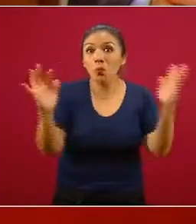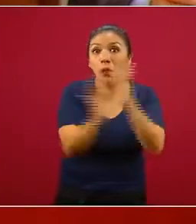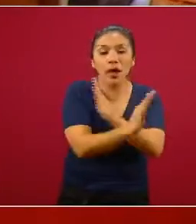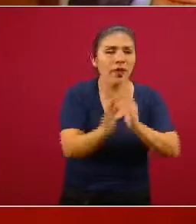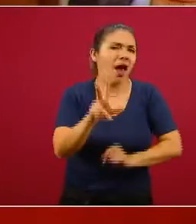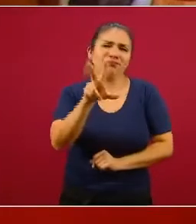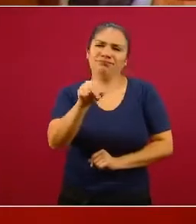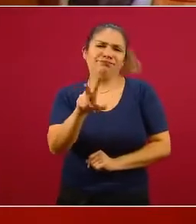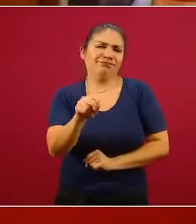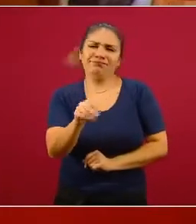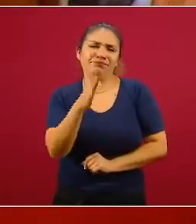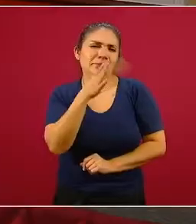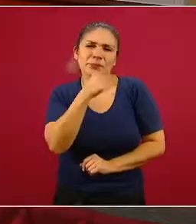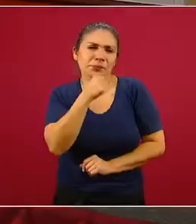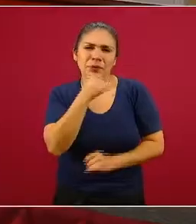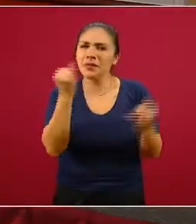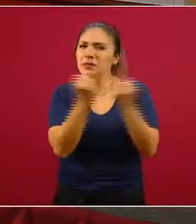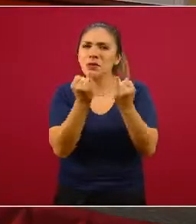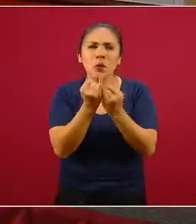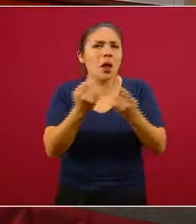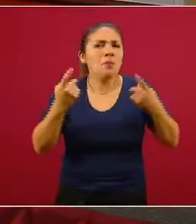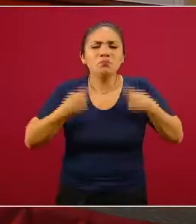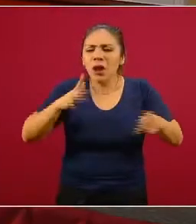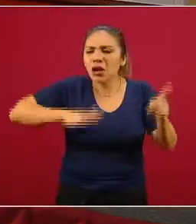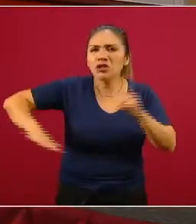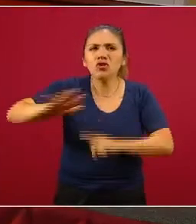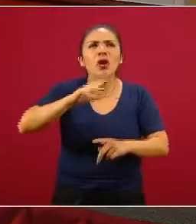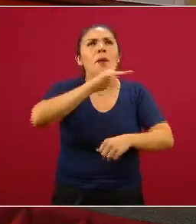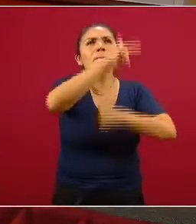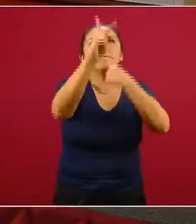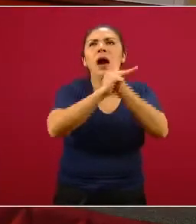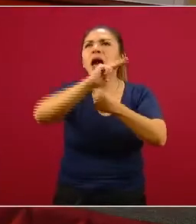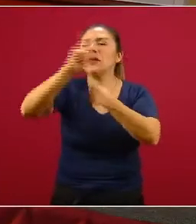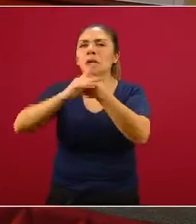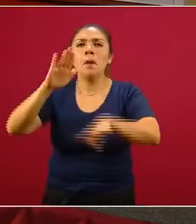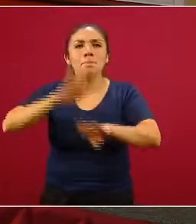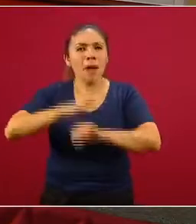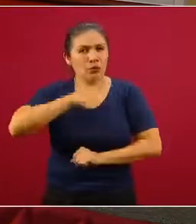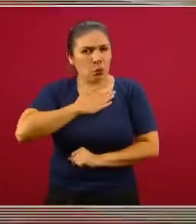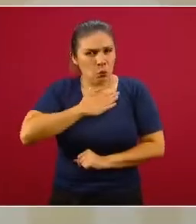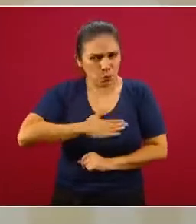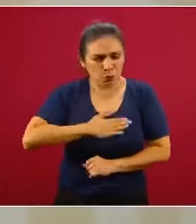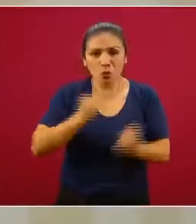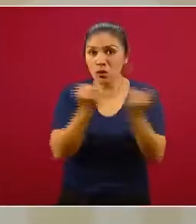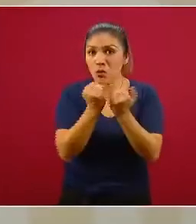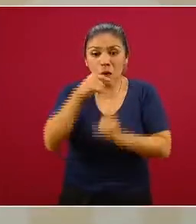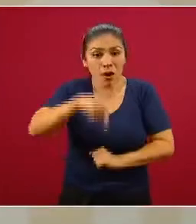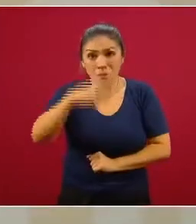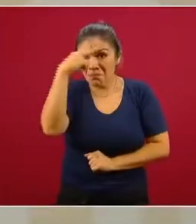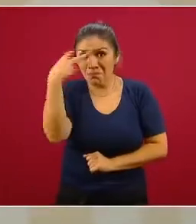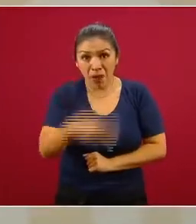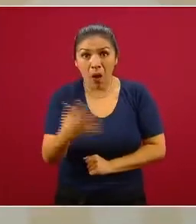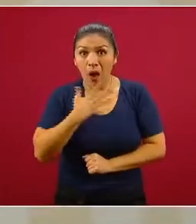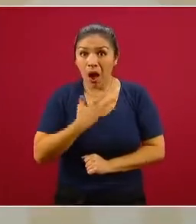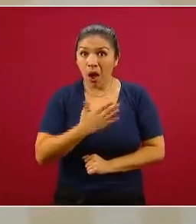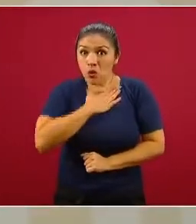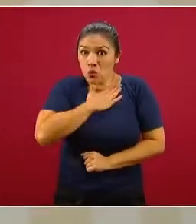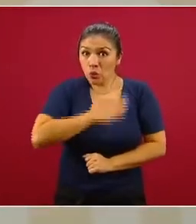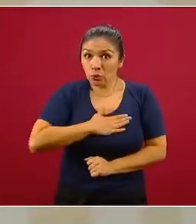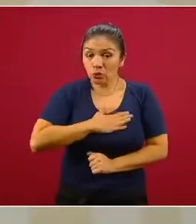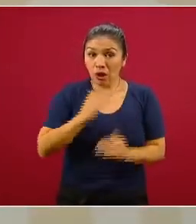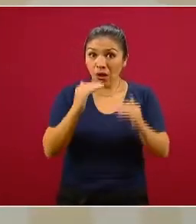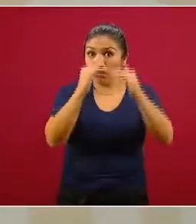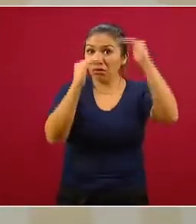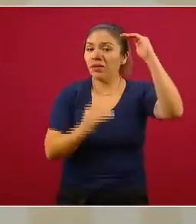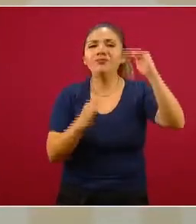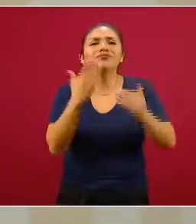puede, porque aún las sociedades que son equitativas o más equitativas, definitivamente México no tiene una distribución